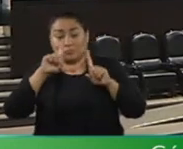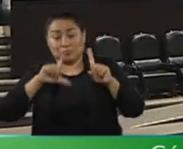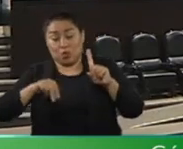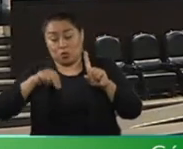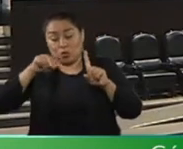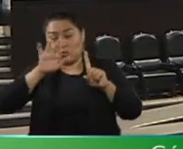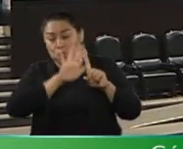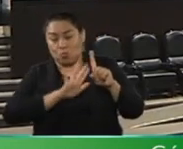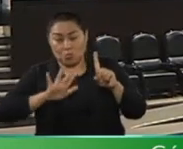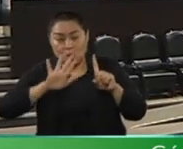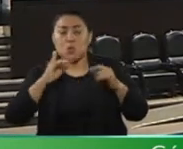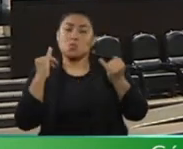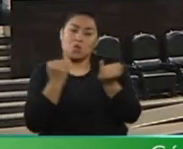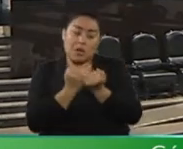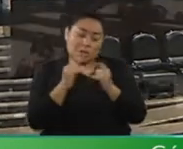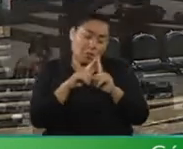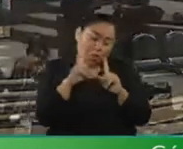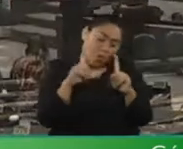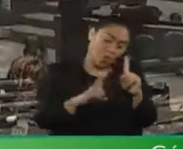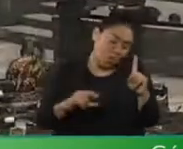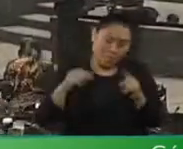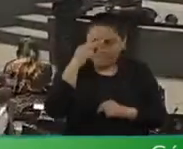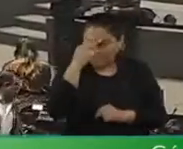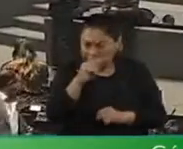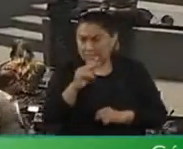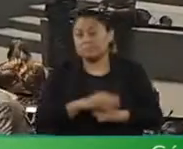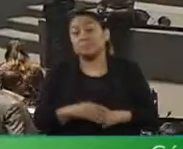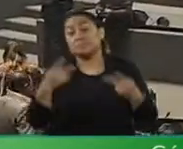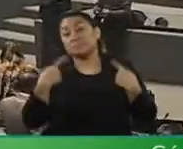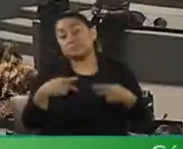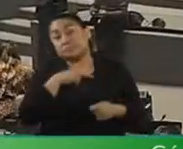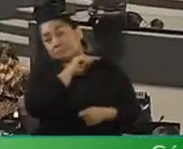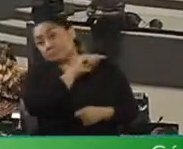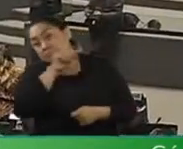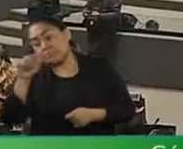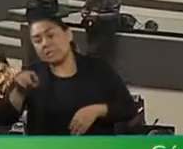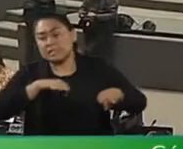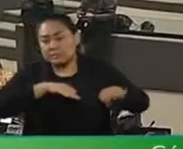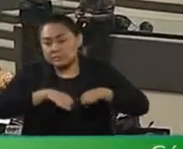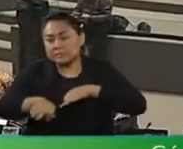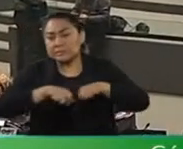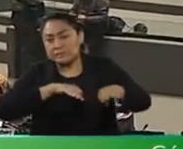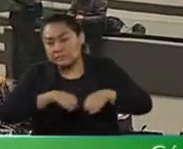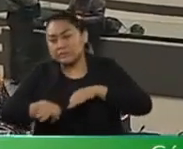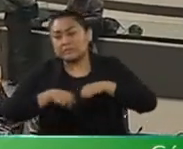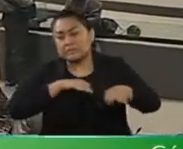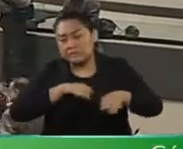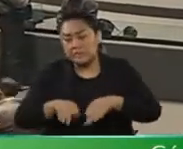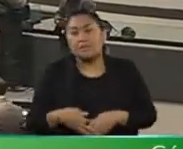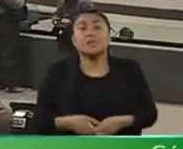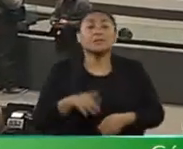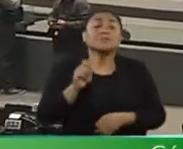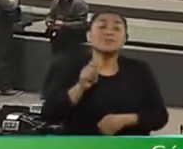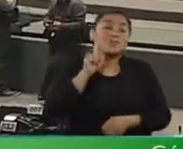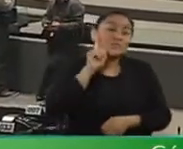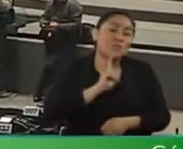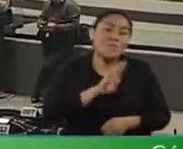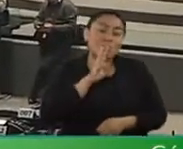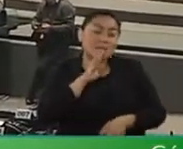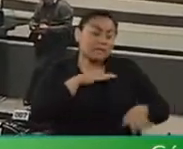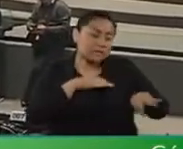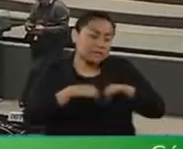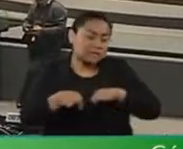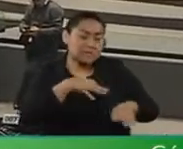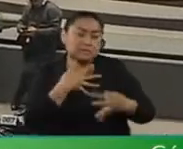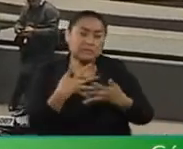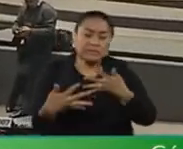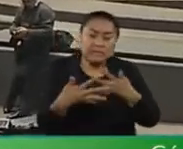esta gran tierra llamada México por los hombres que trabajan dándolo todo por los suyos Por las madres maquiladoras de la frontera